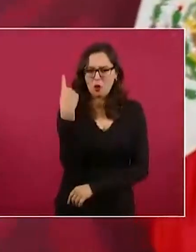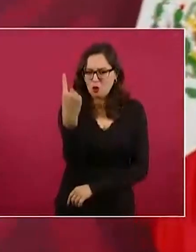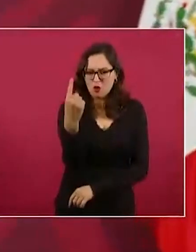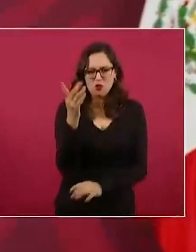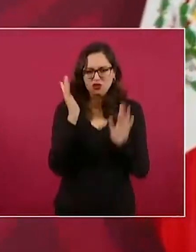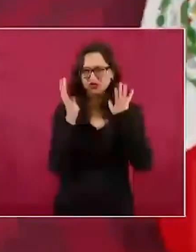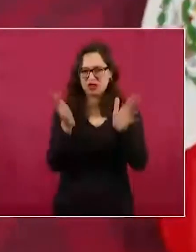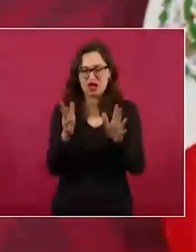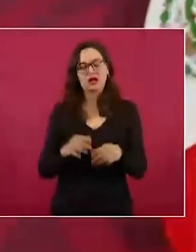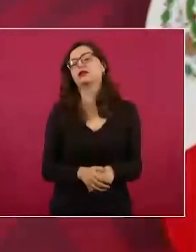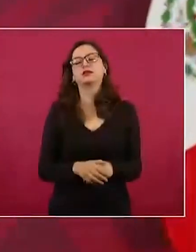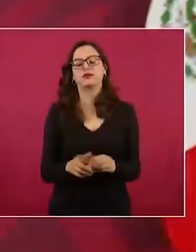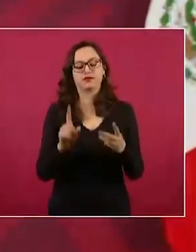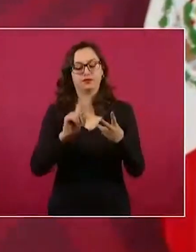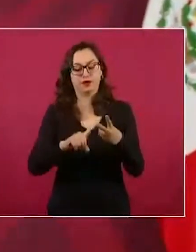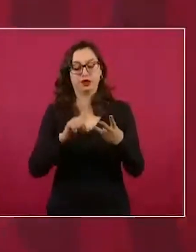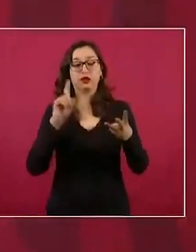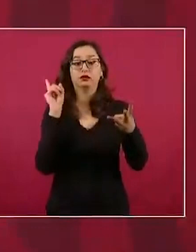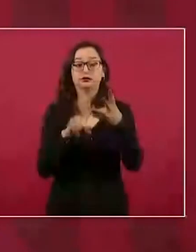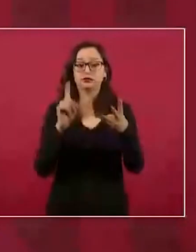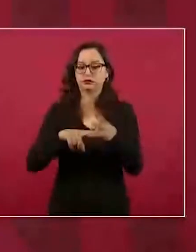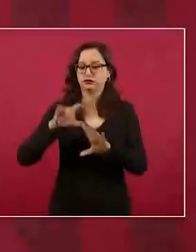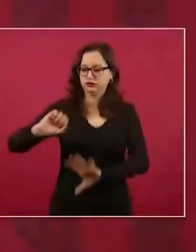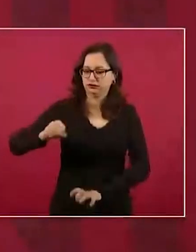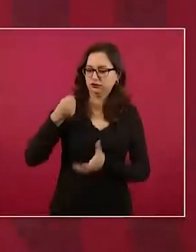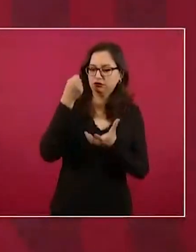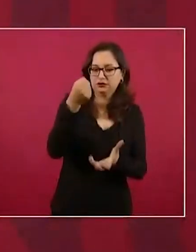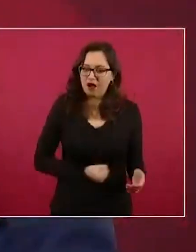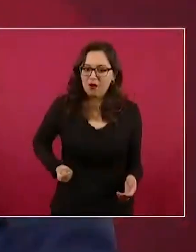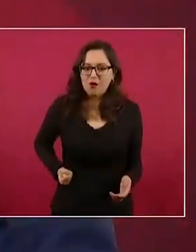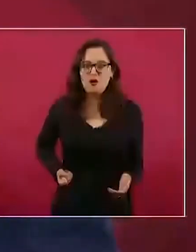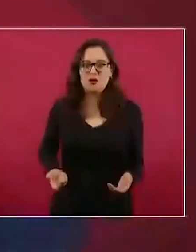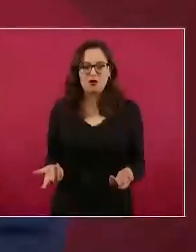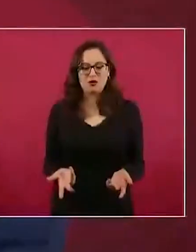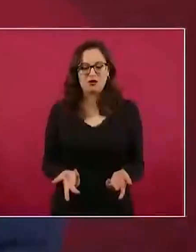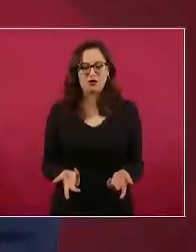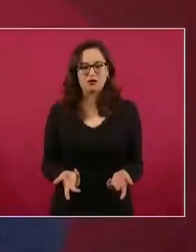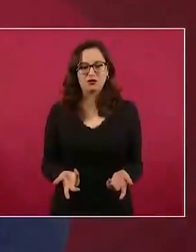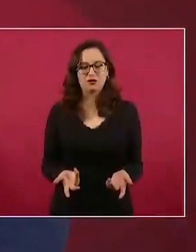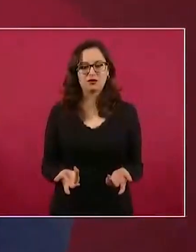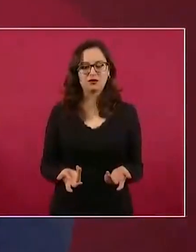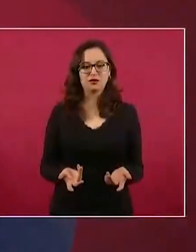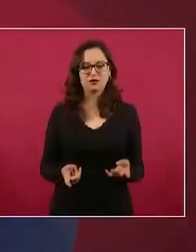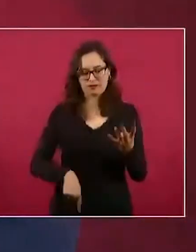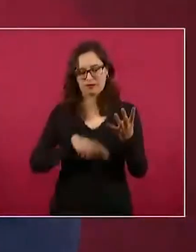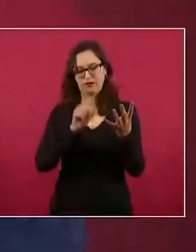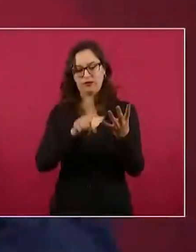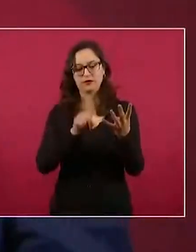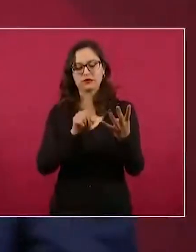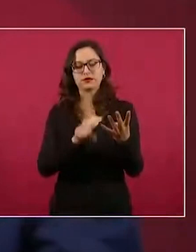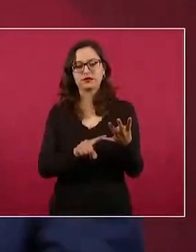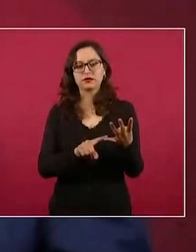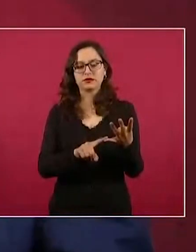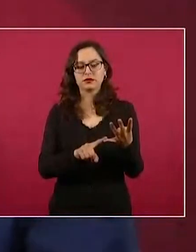la reducción del presupuesto. ¿Cuántos nos ahorramos? La otra cuestión que estamos proponiendo